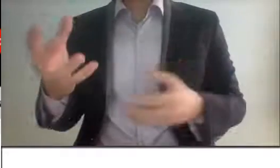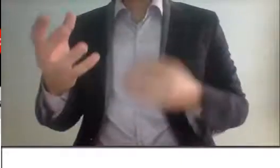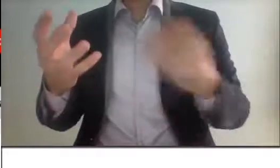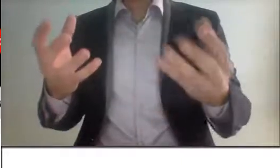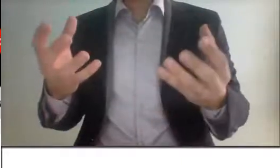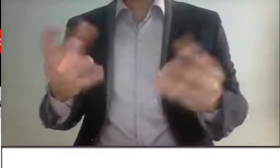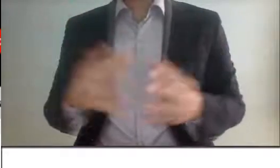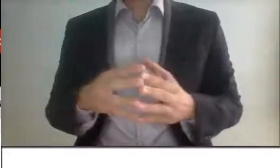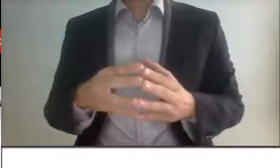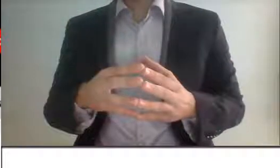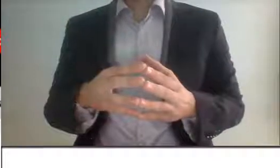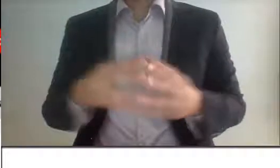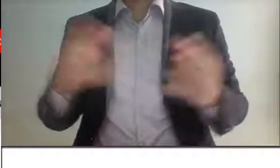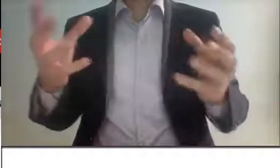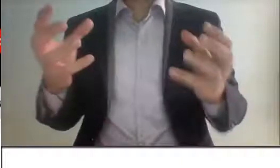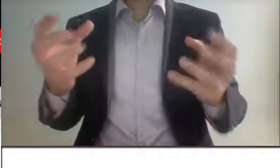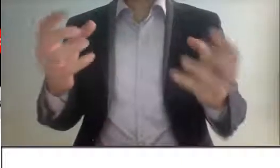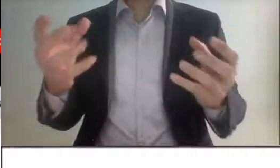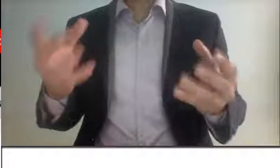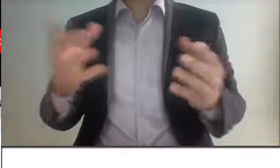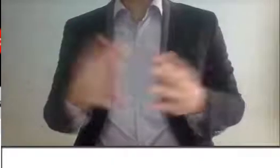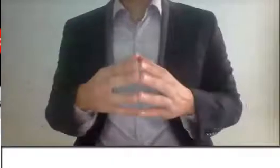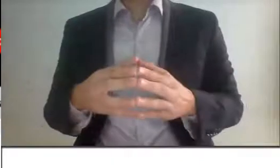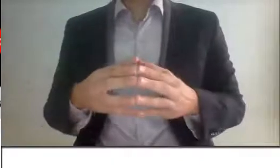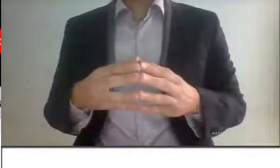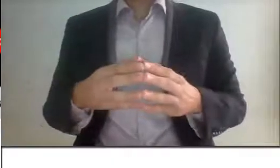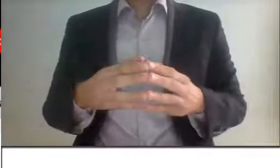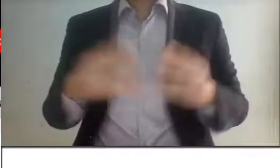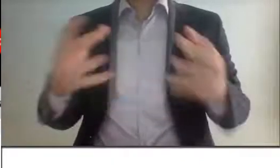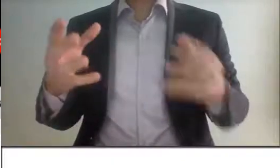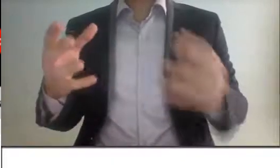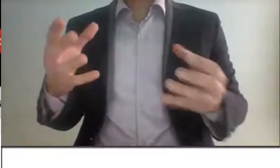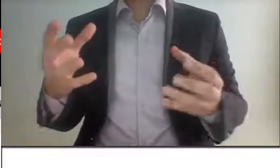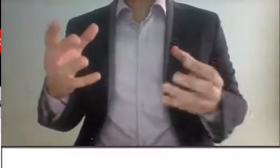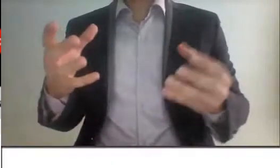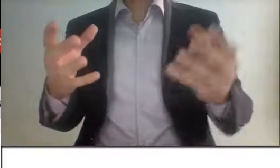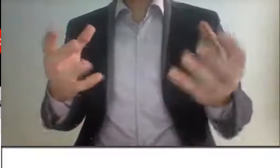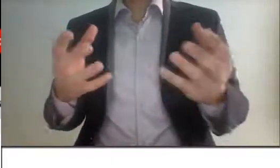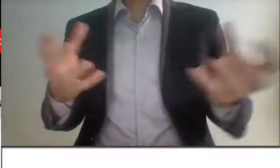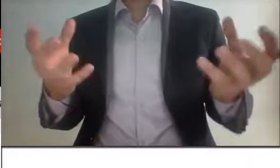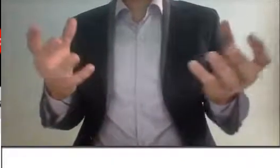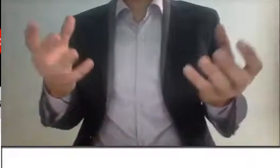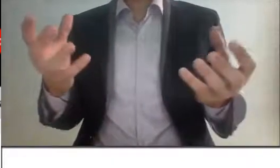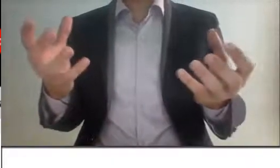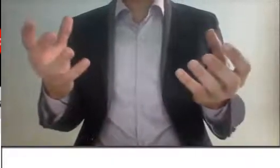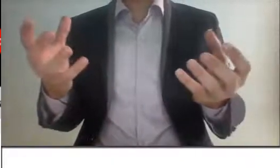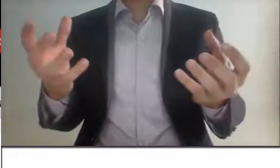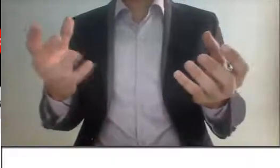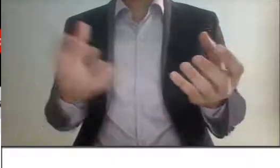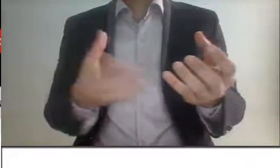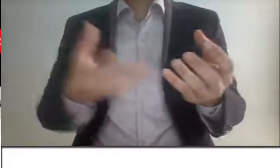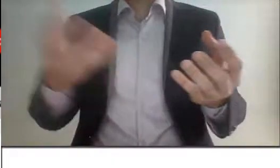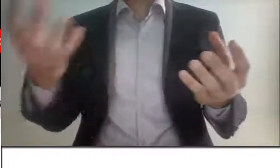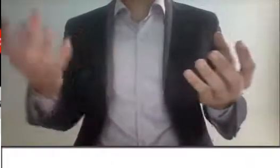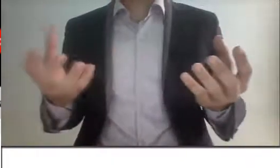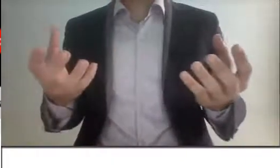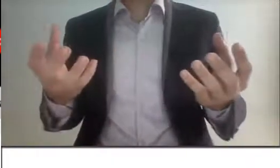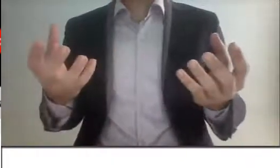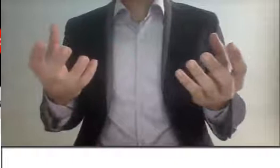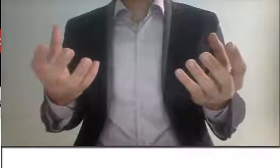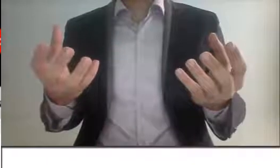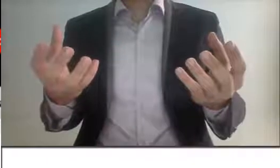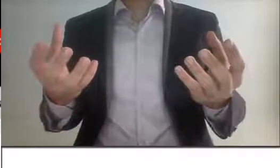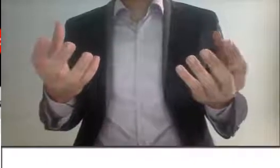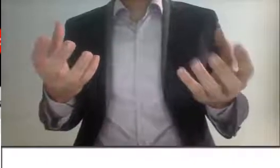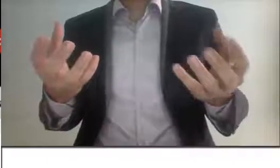nos ha hecho perder bastante más, porque él se justificó que la deuda la pidió justamente con el tema del H1N1, en la cual dice, no, era necesario.